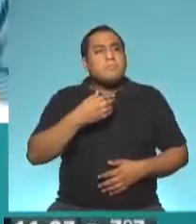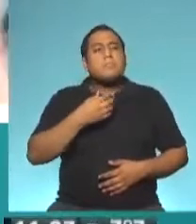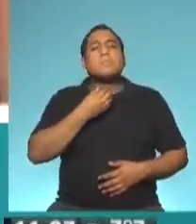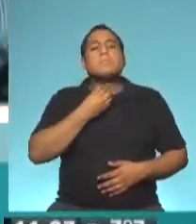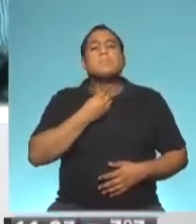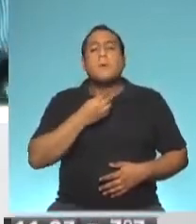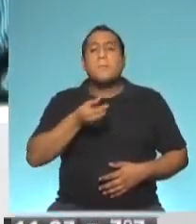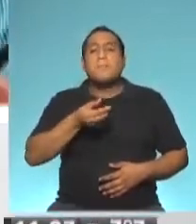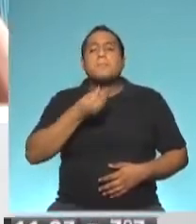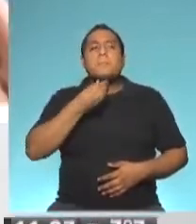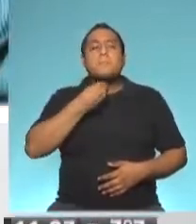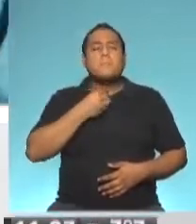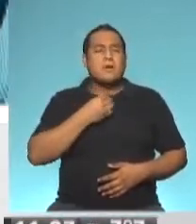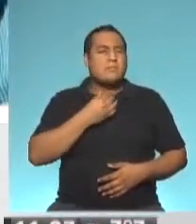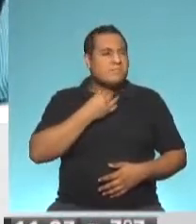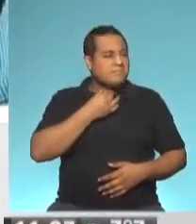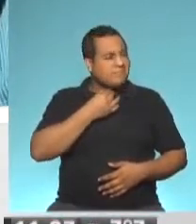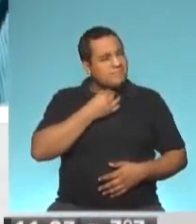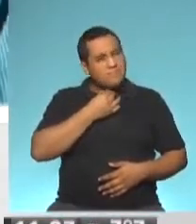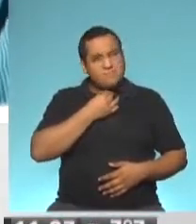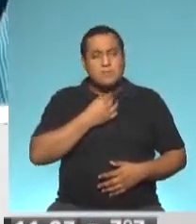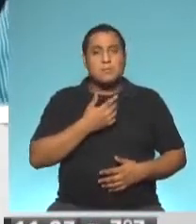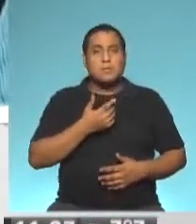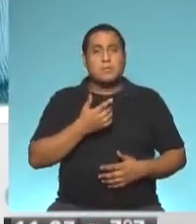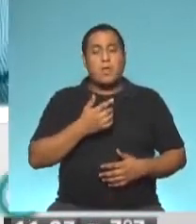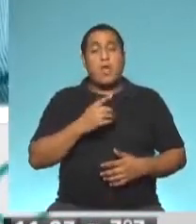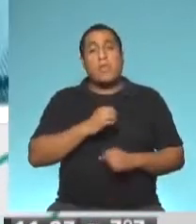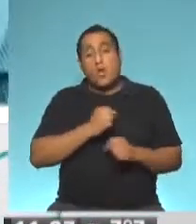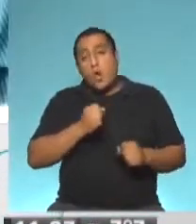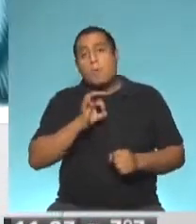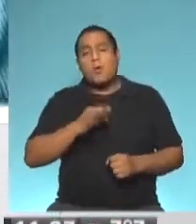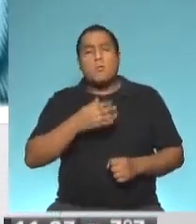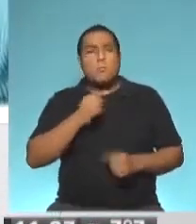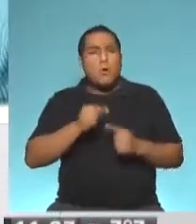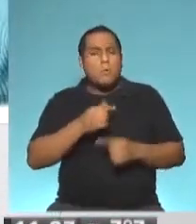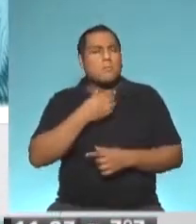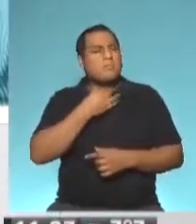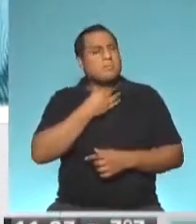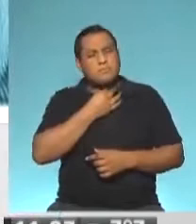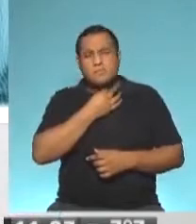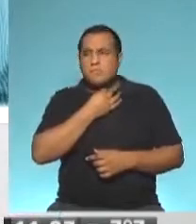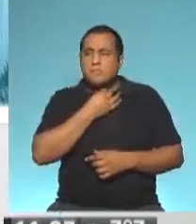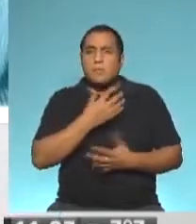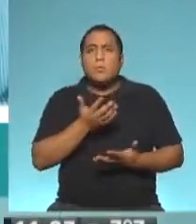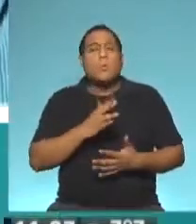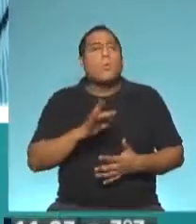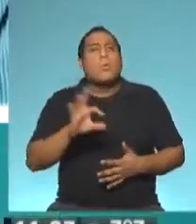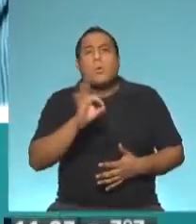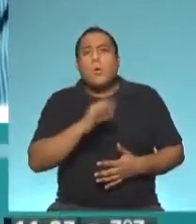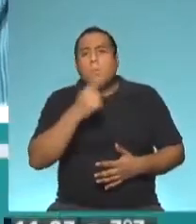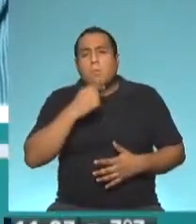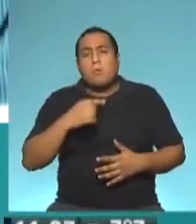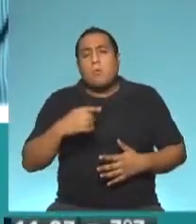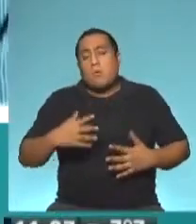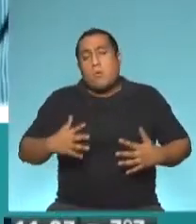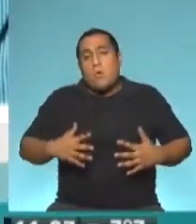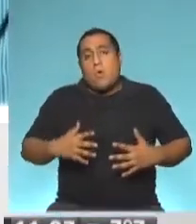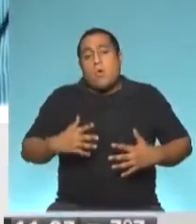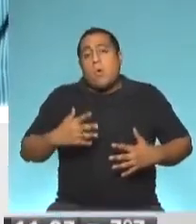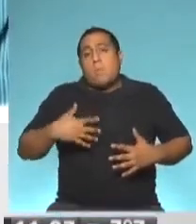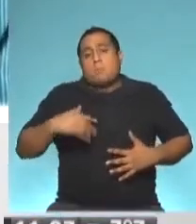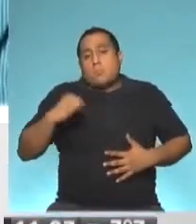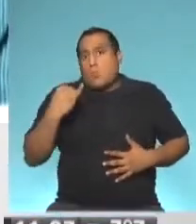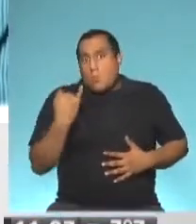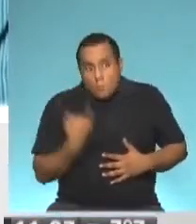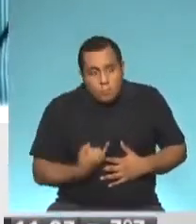son progresivas o de forma súbita también. Síntomas también como, digamos, la pérdida de peso no explicada